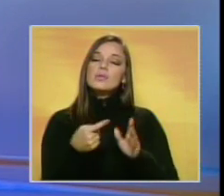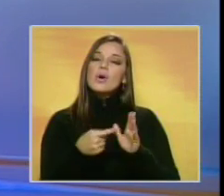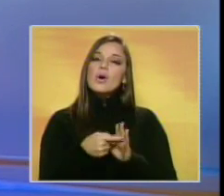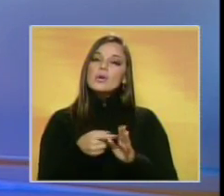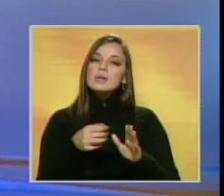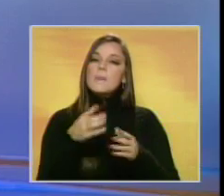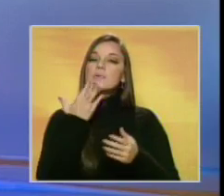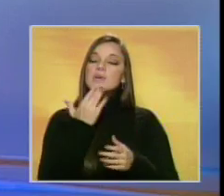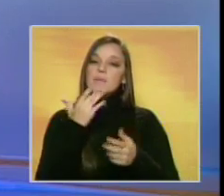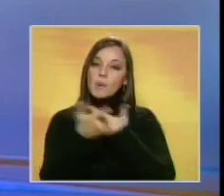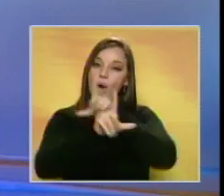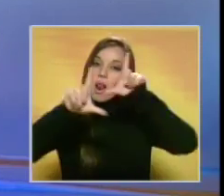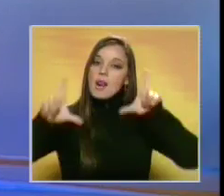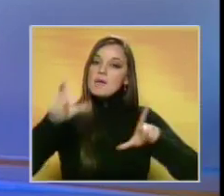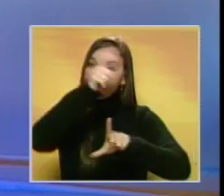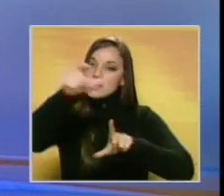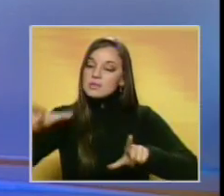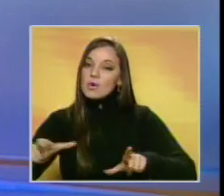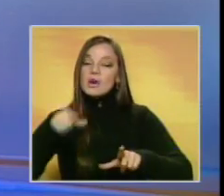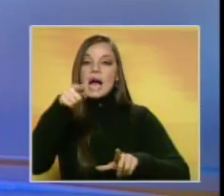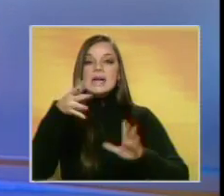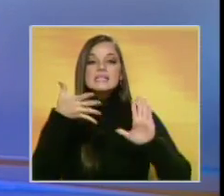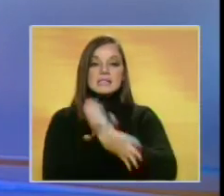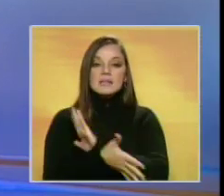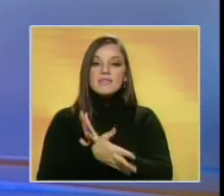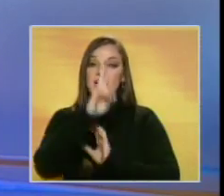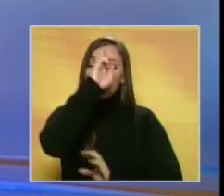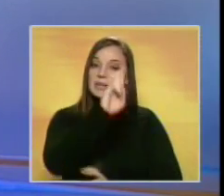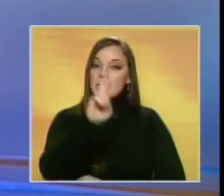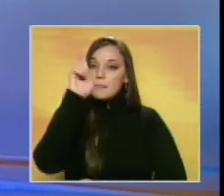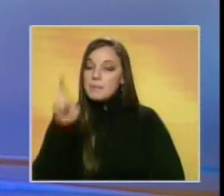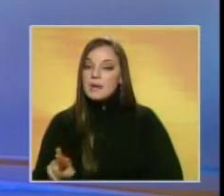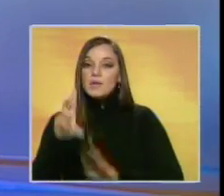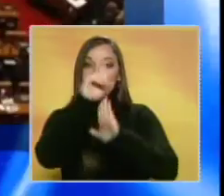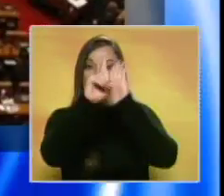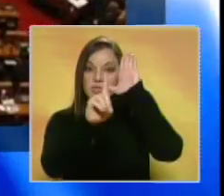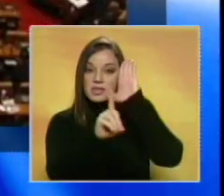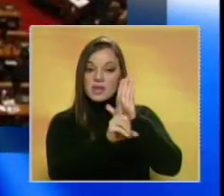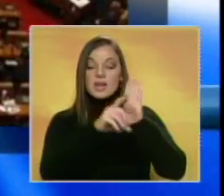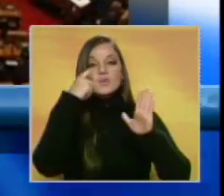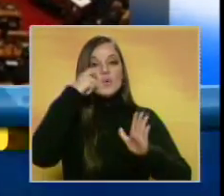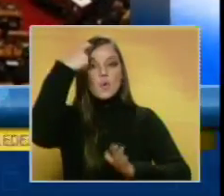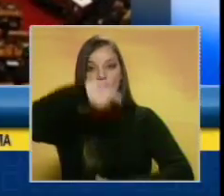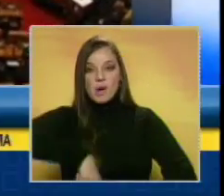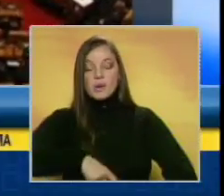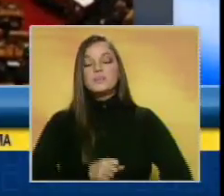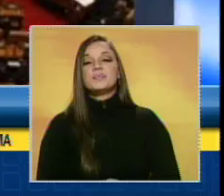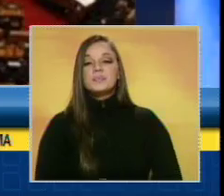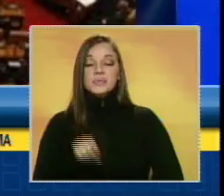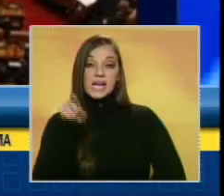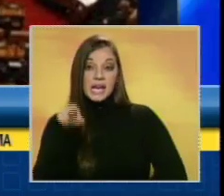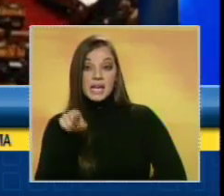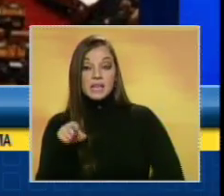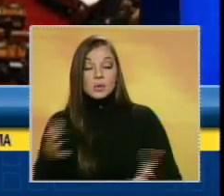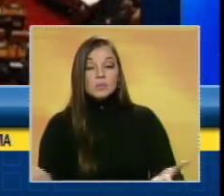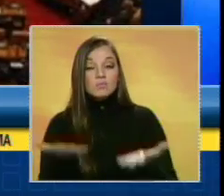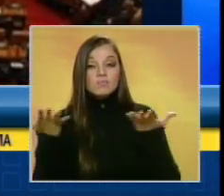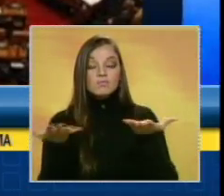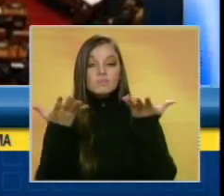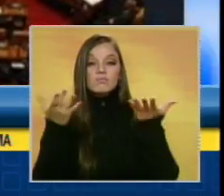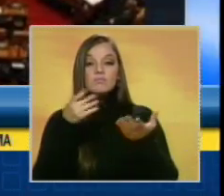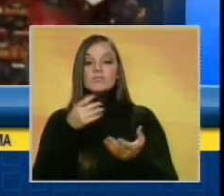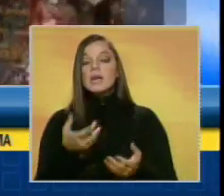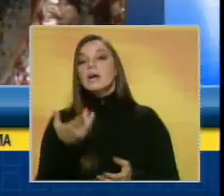la libertad, los derechos humanos y garantías constitucionales en el país. La iniciativa fue impulsada con la